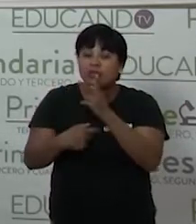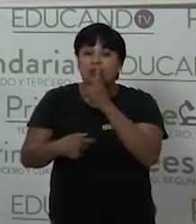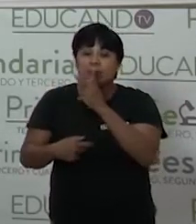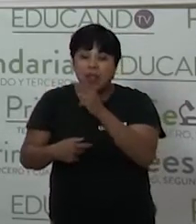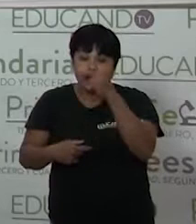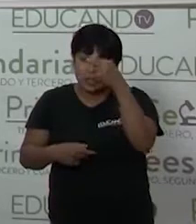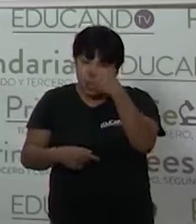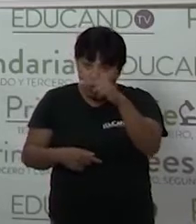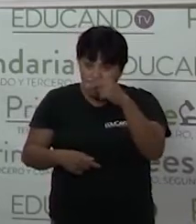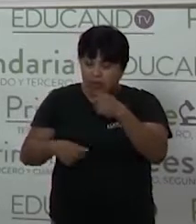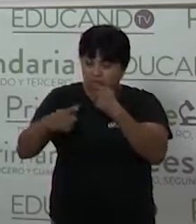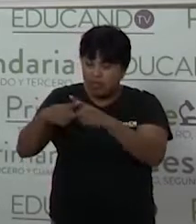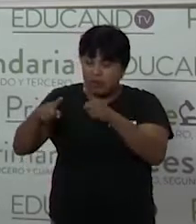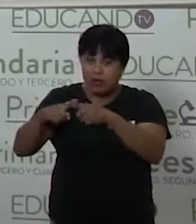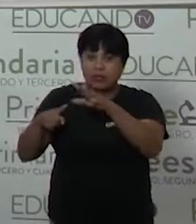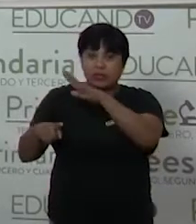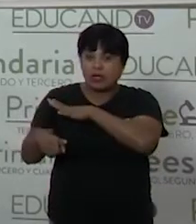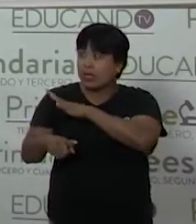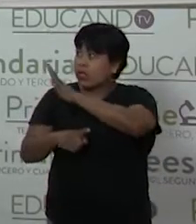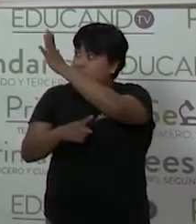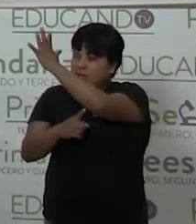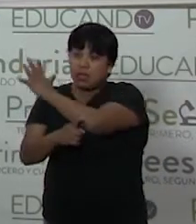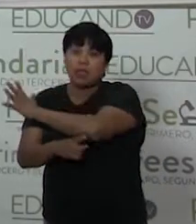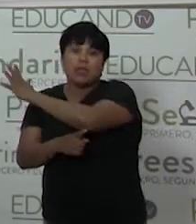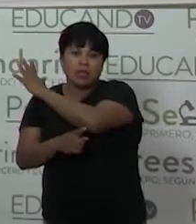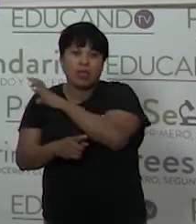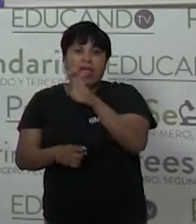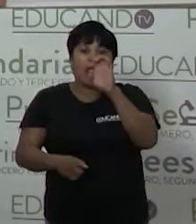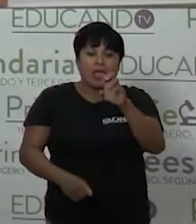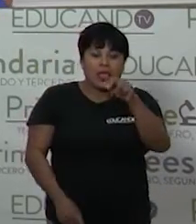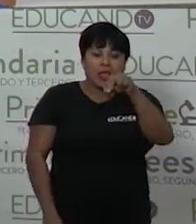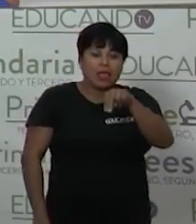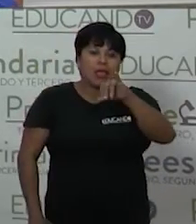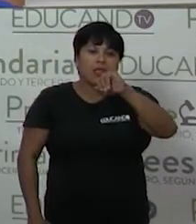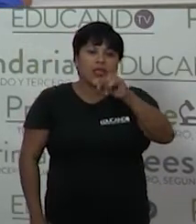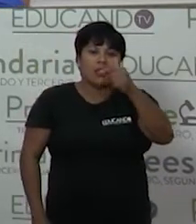nombres enigmas yo lo puedo escribir así también